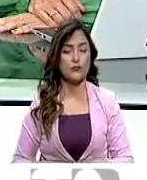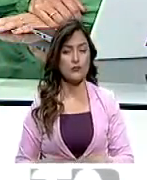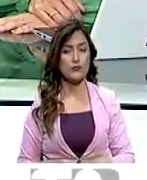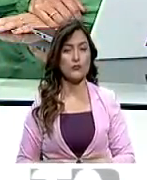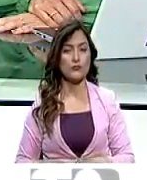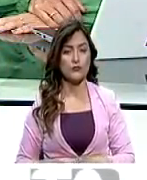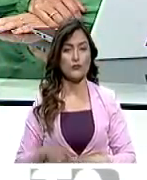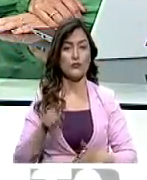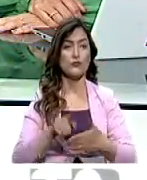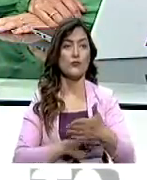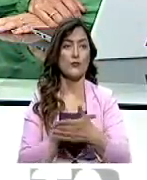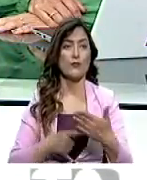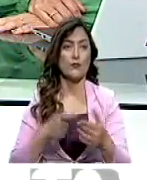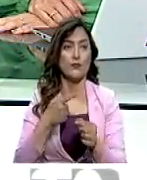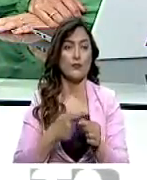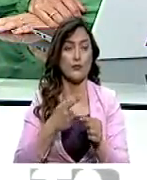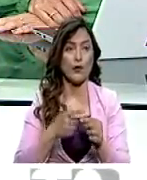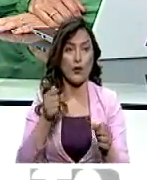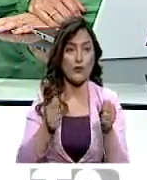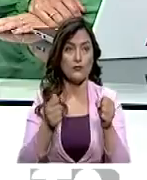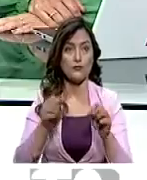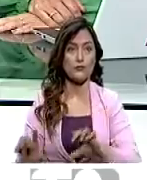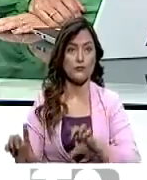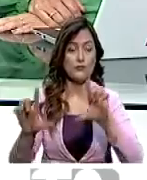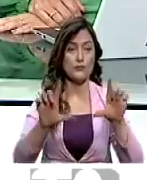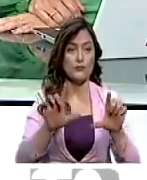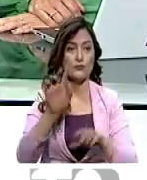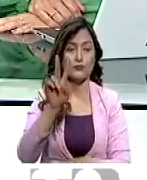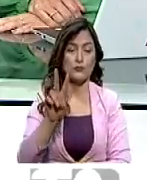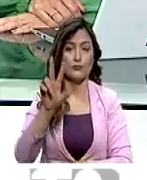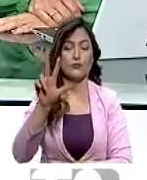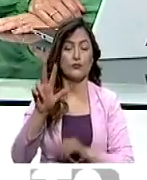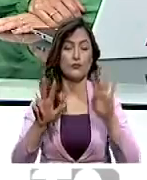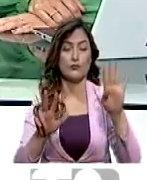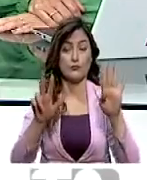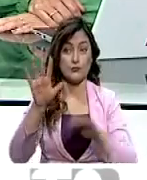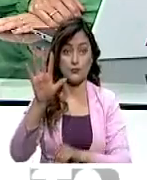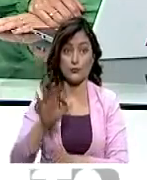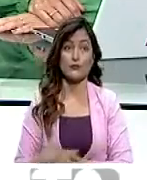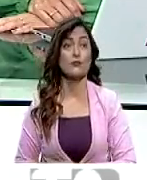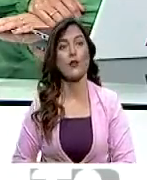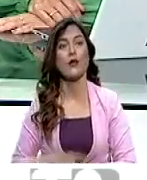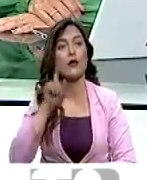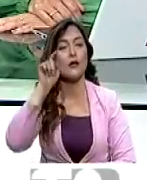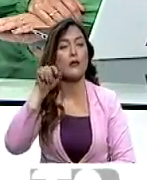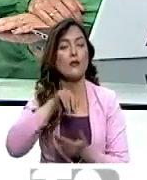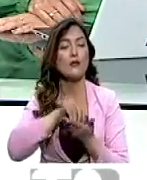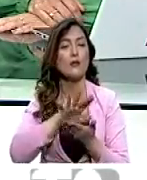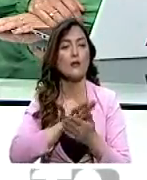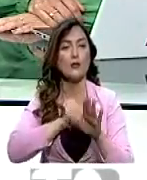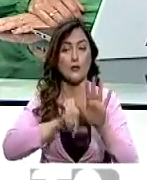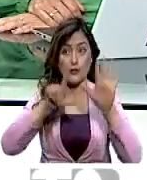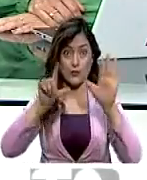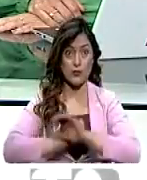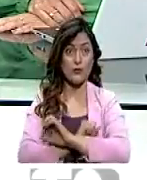no pueden movilizarse en la ciudad de Quito los vehículos con placas terminadas en 2, 3, 4 y 5. Recuerde que esto rige desde las 7 de